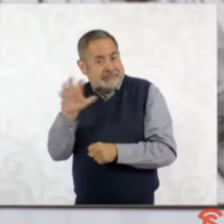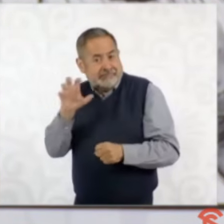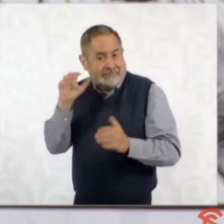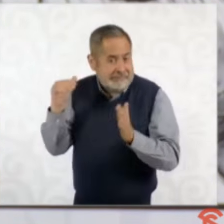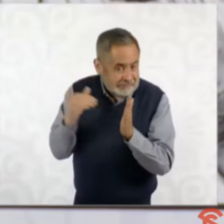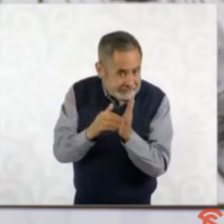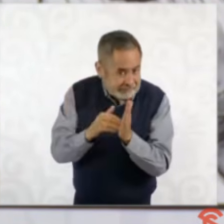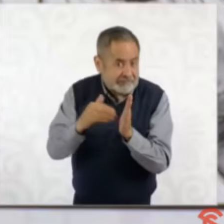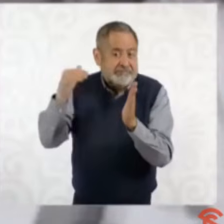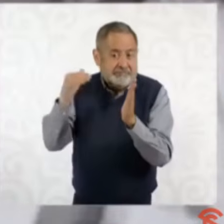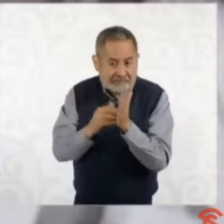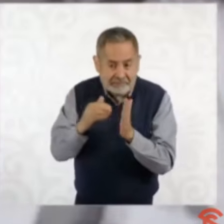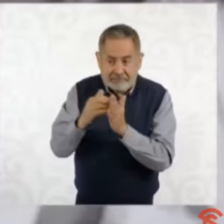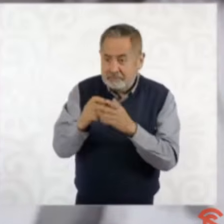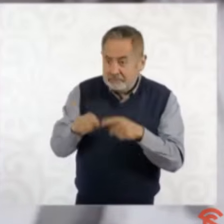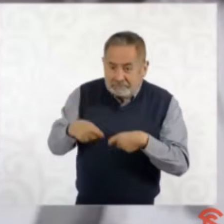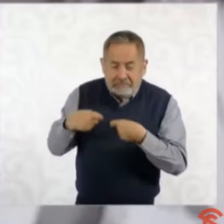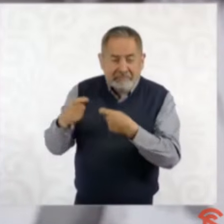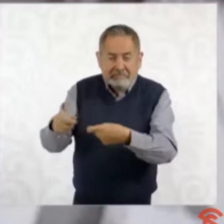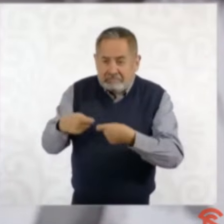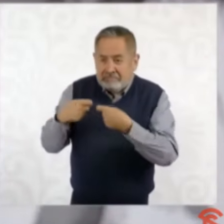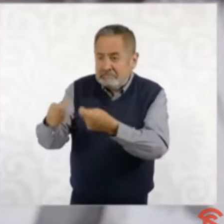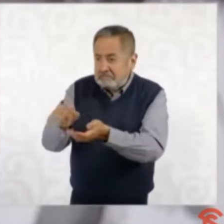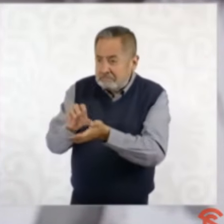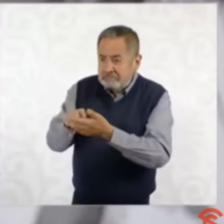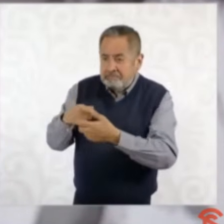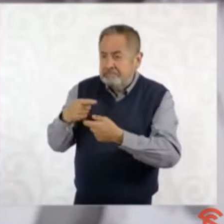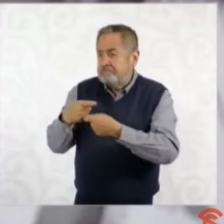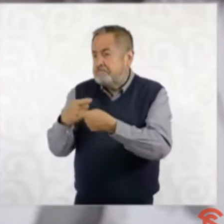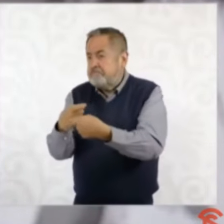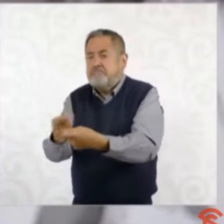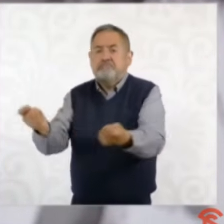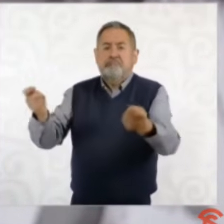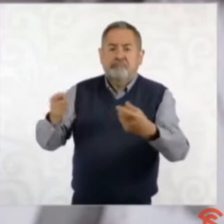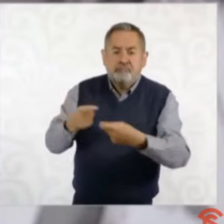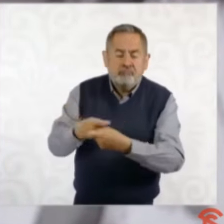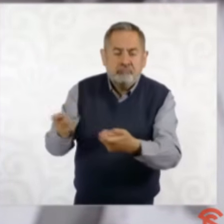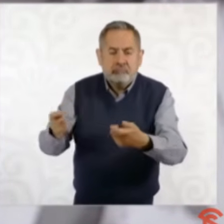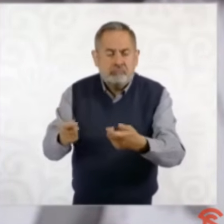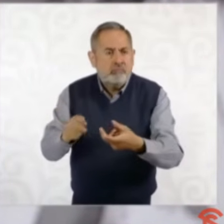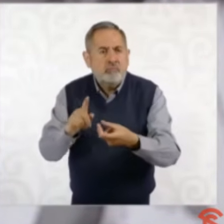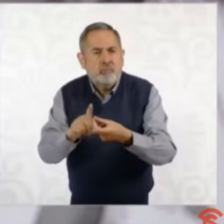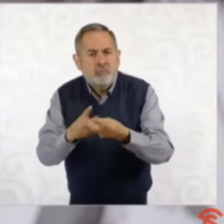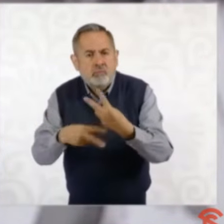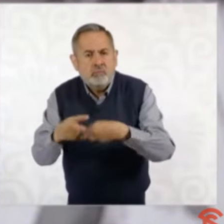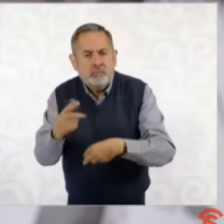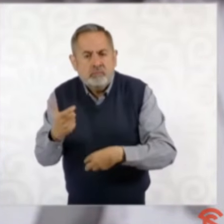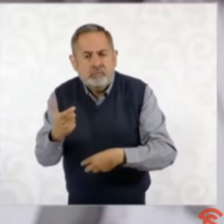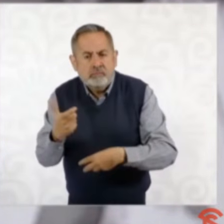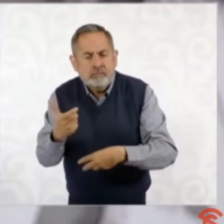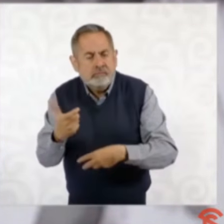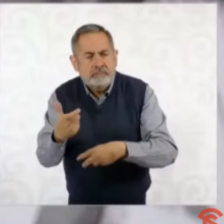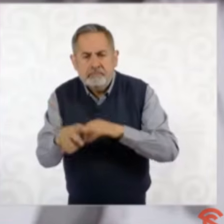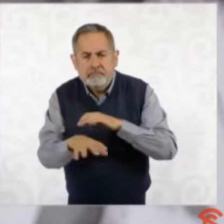año. Medio billón de pesos. ¿De dónde sale ese recurso?